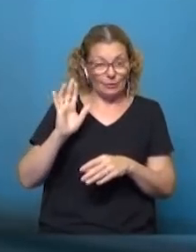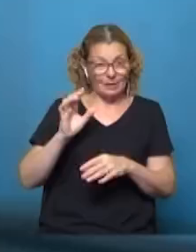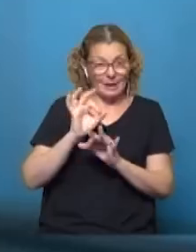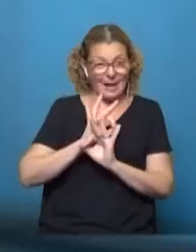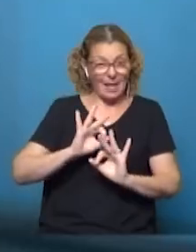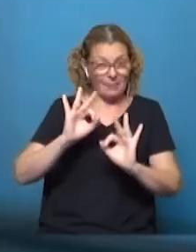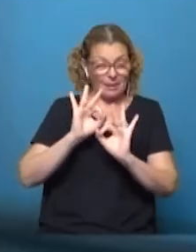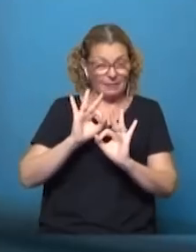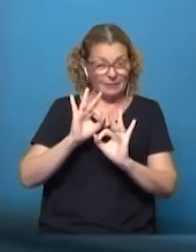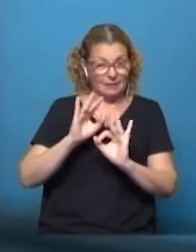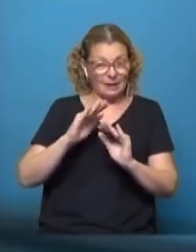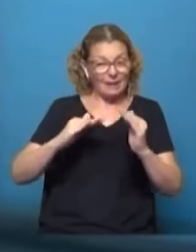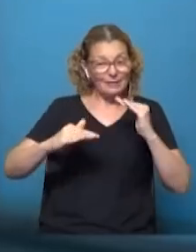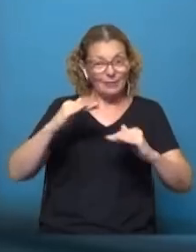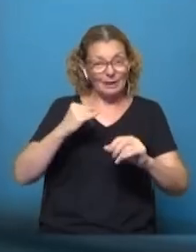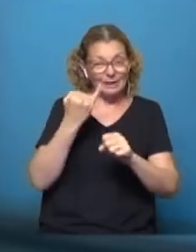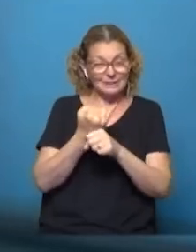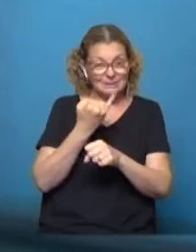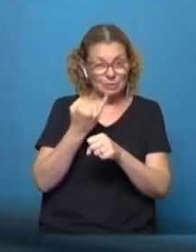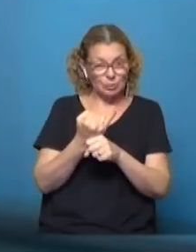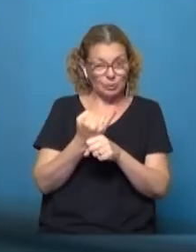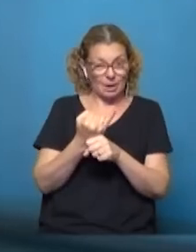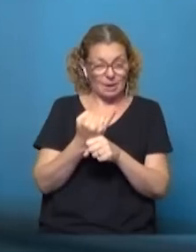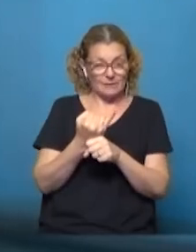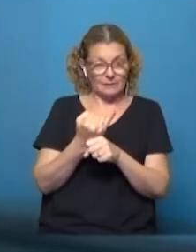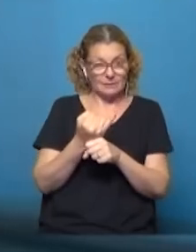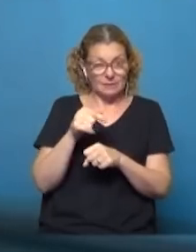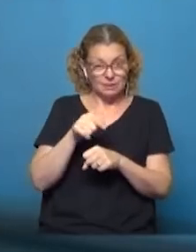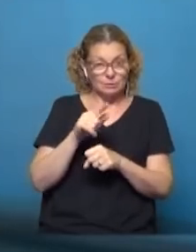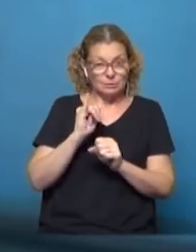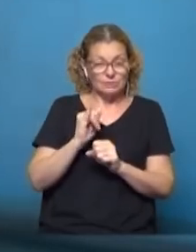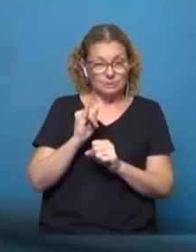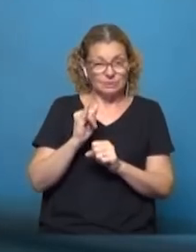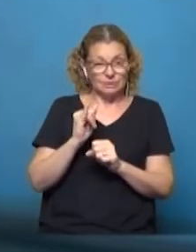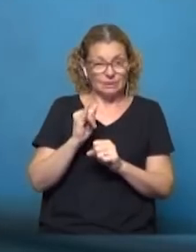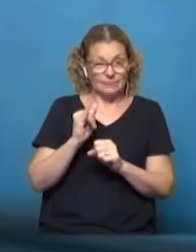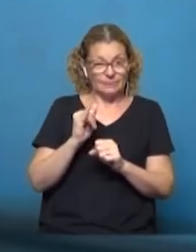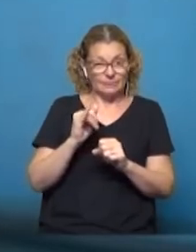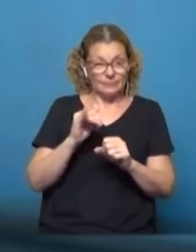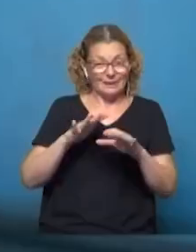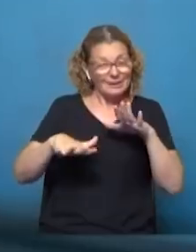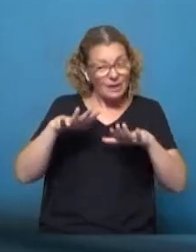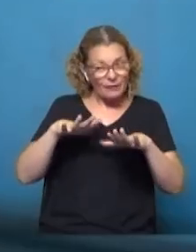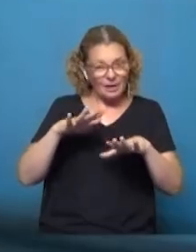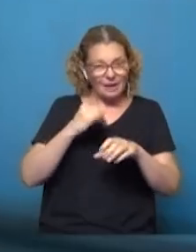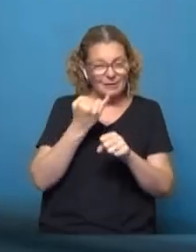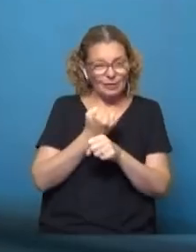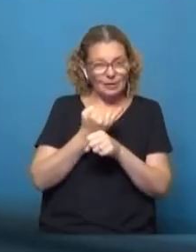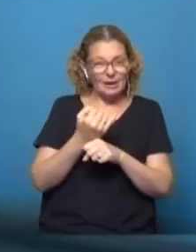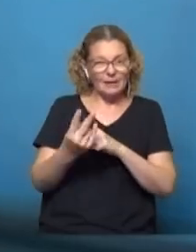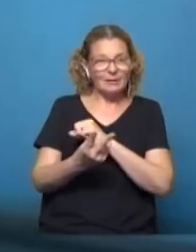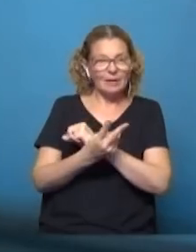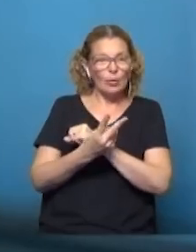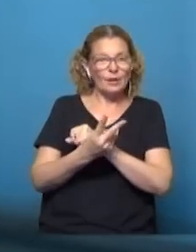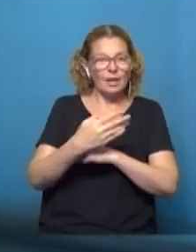menos que la estabilidad institucional ese sí la estabilidad institucional y la seguridad del